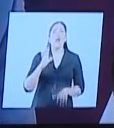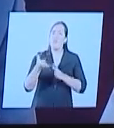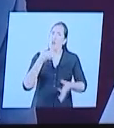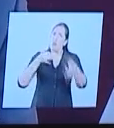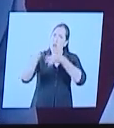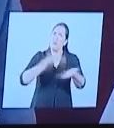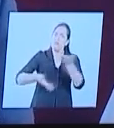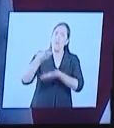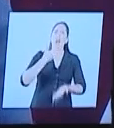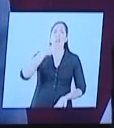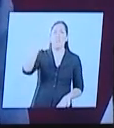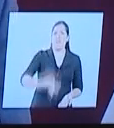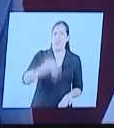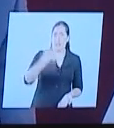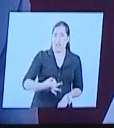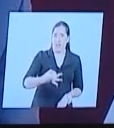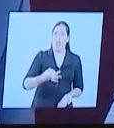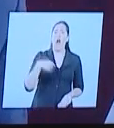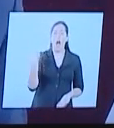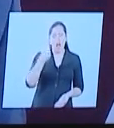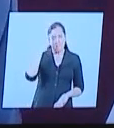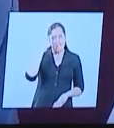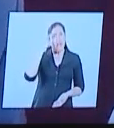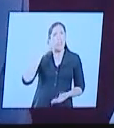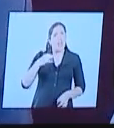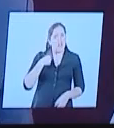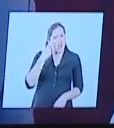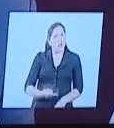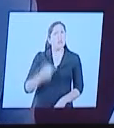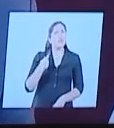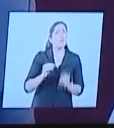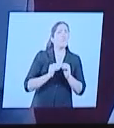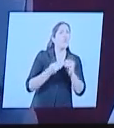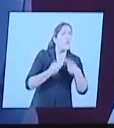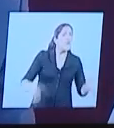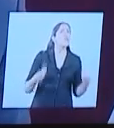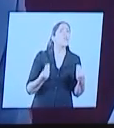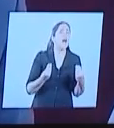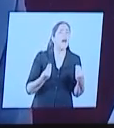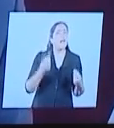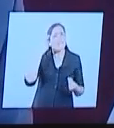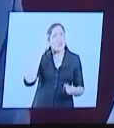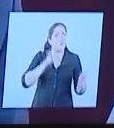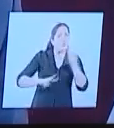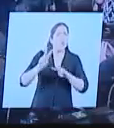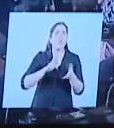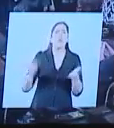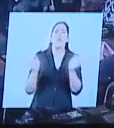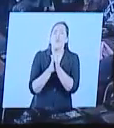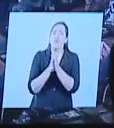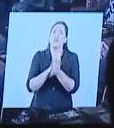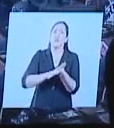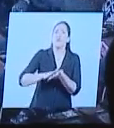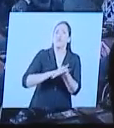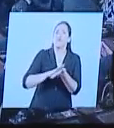eso es importante. Y otra cosa para destacar también es la plaza, el espacio público, ¿no? Hay que pensar que hoy no